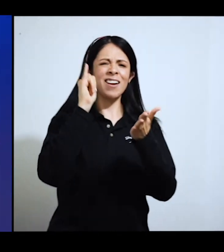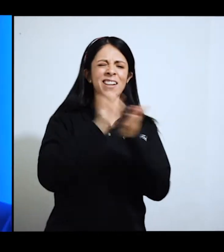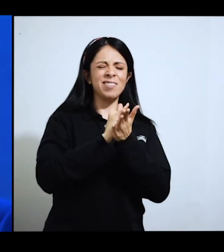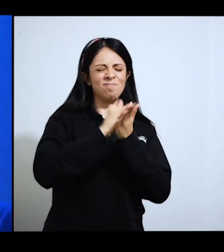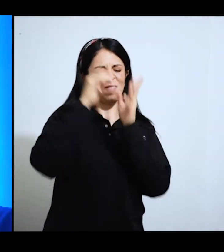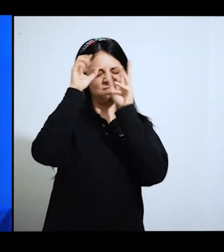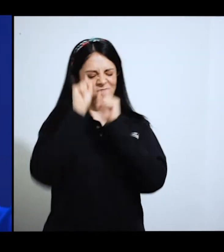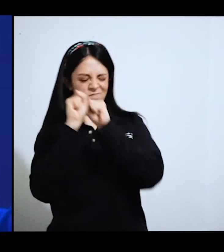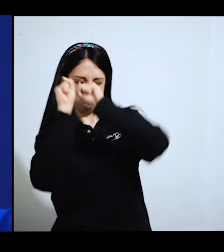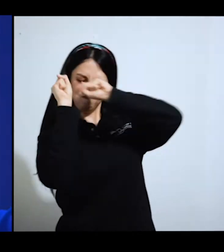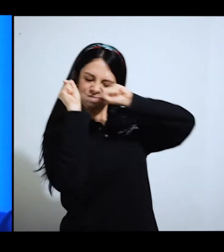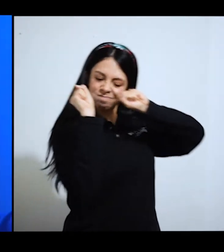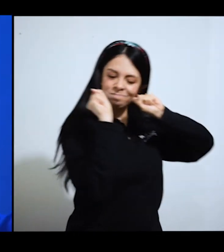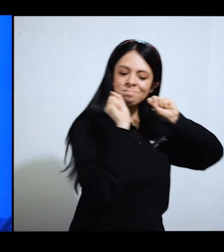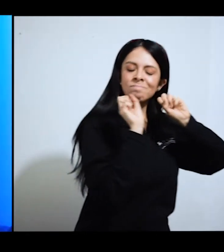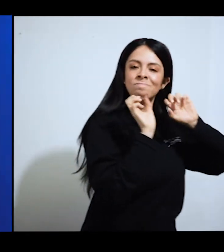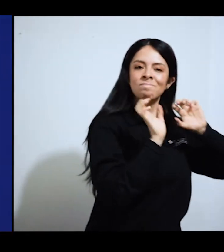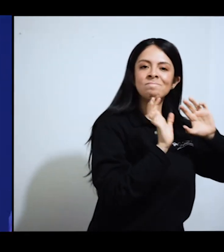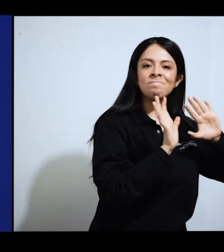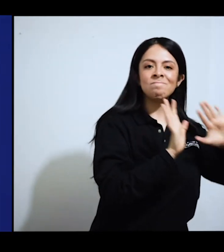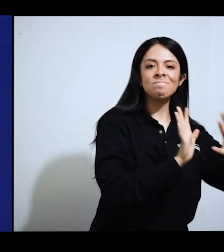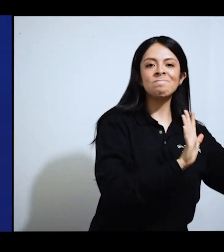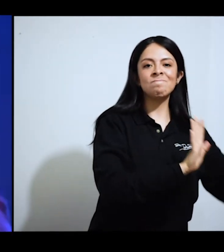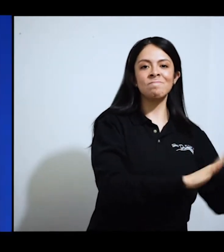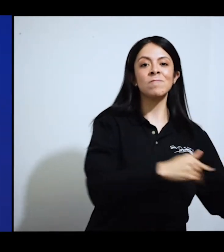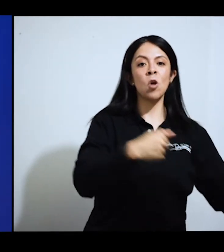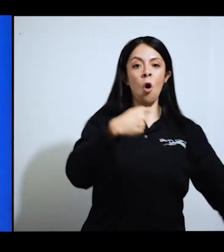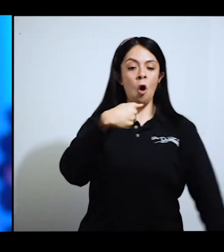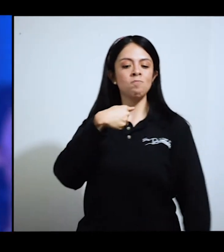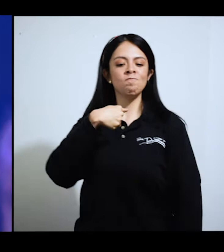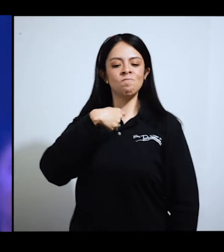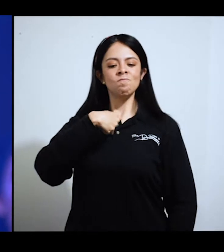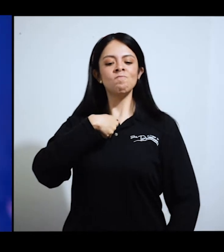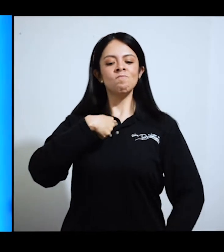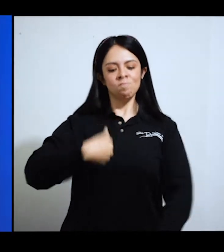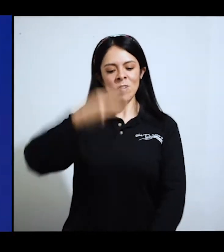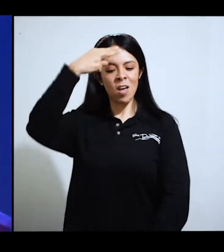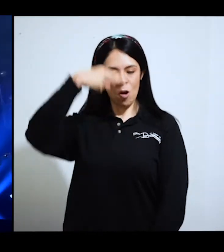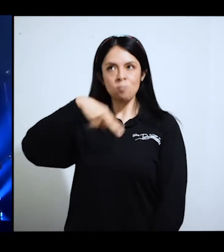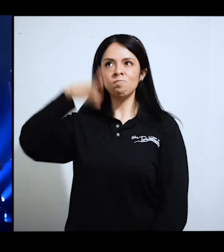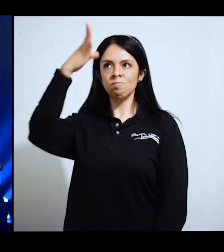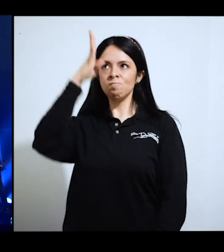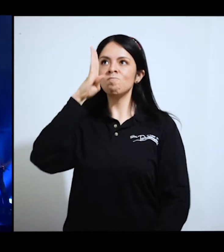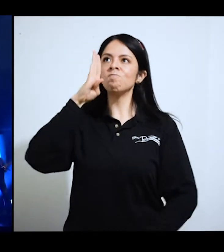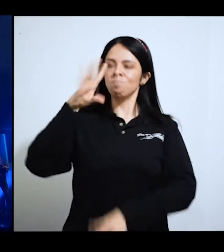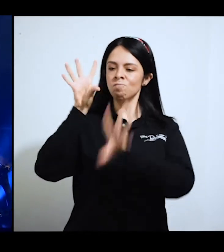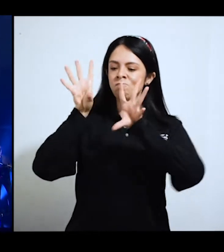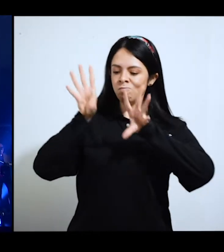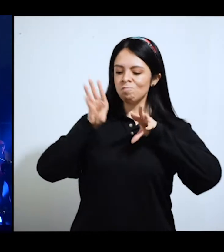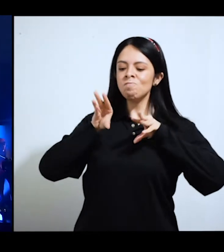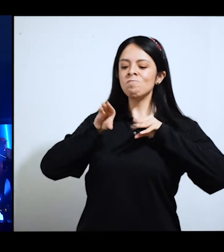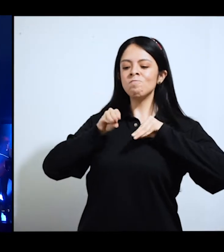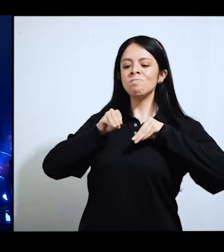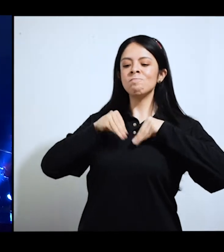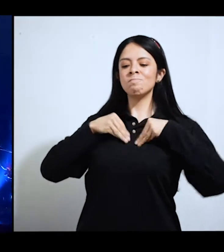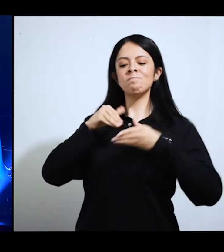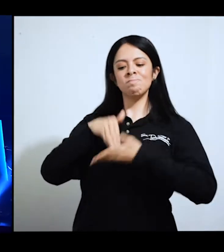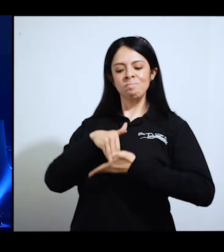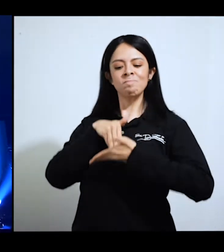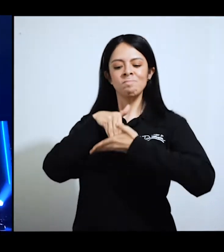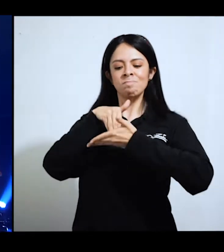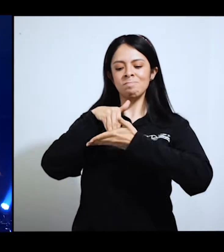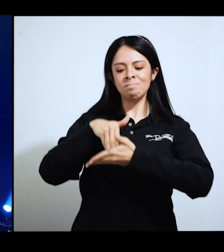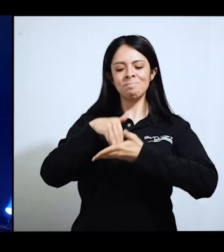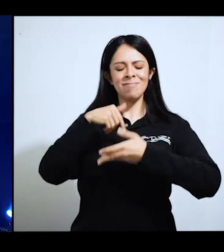Renuncié a creer todas las mentiras. Hoy mi